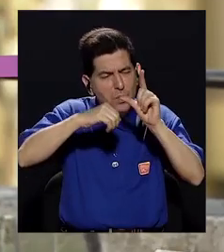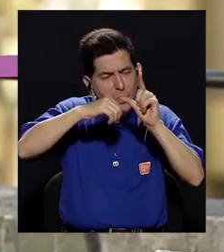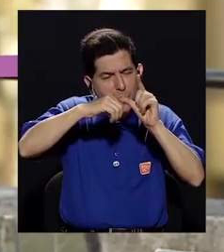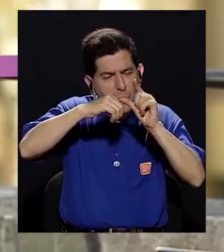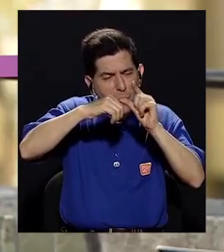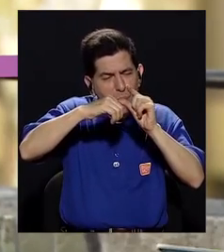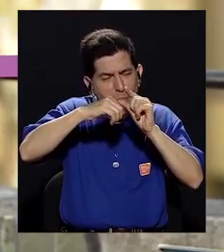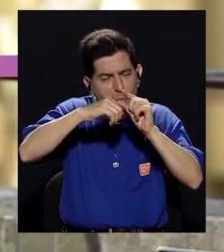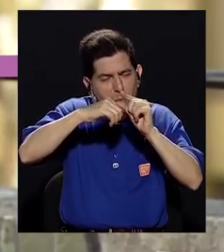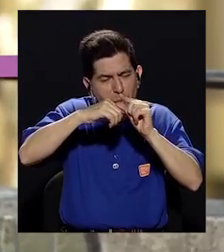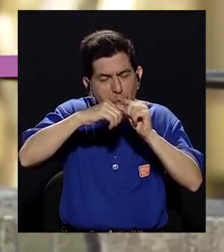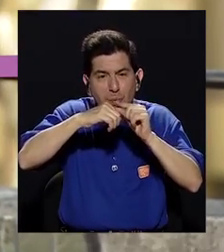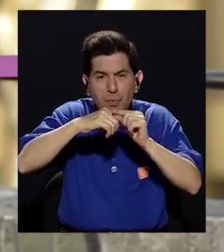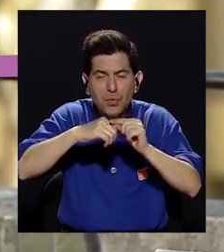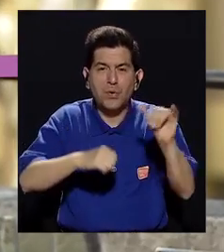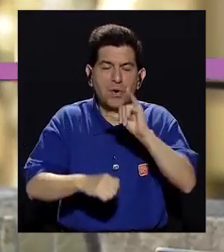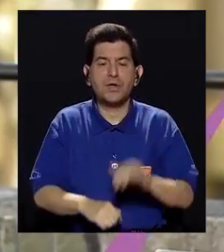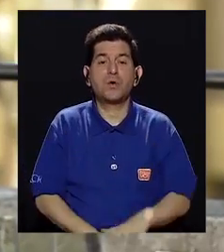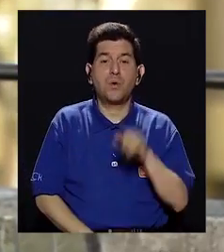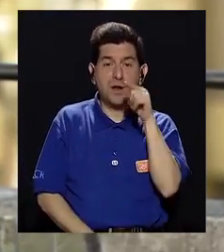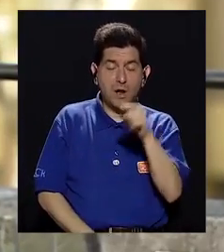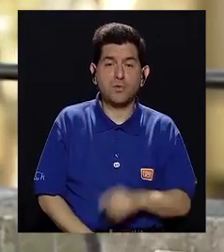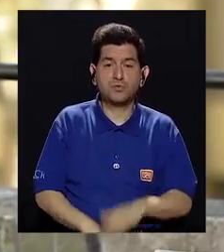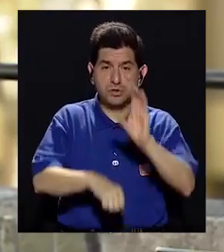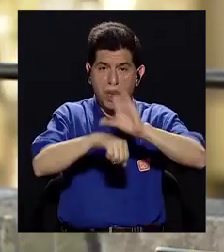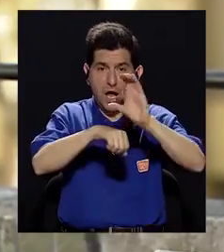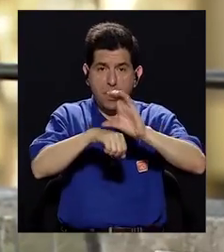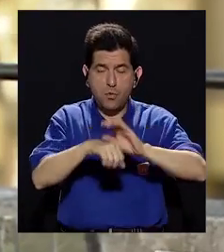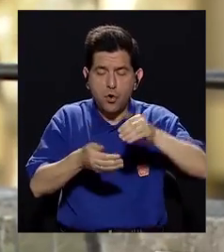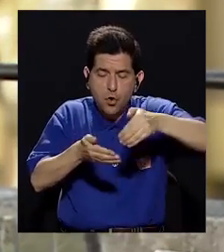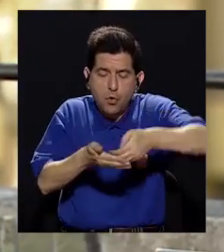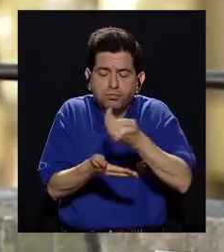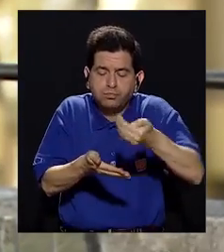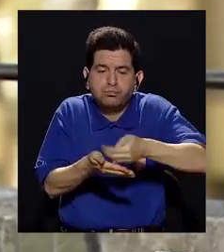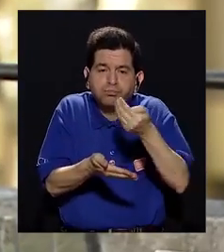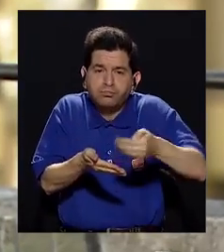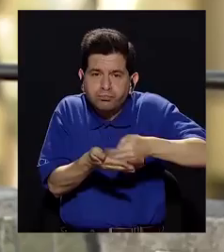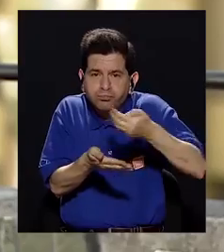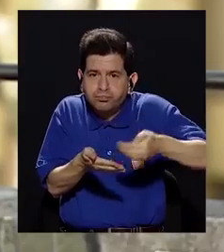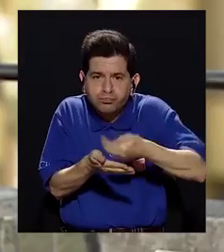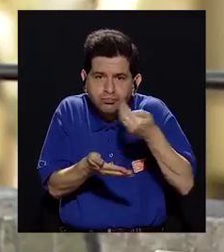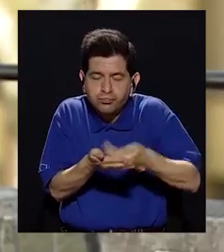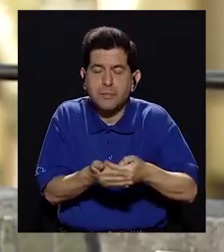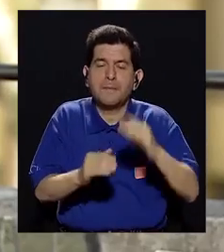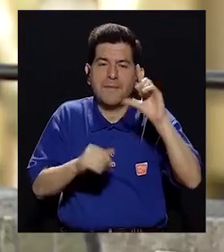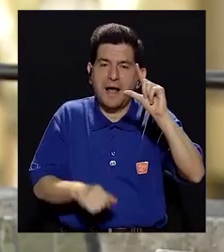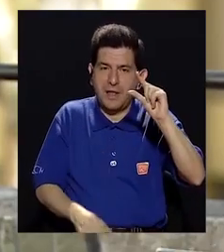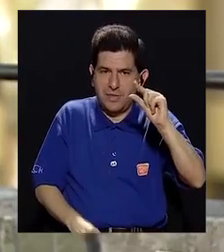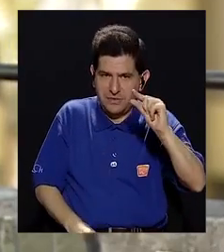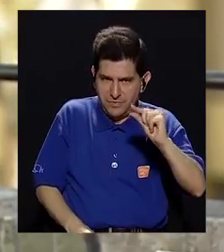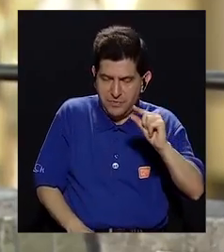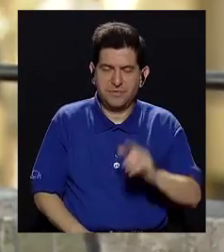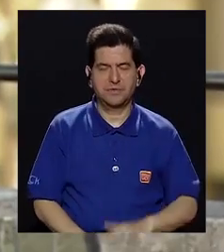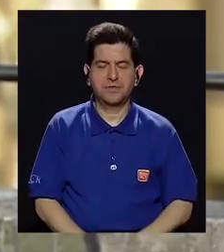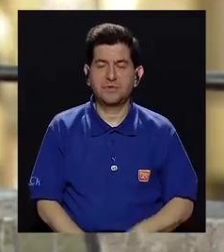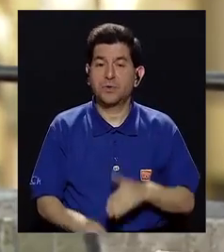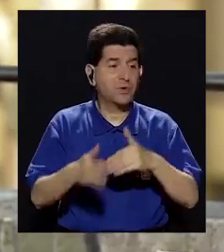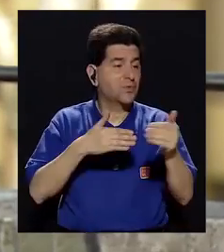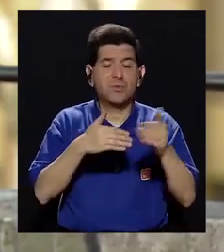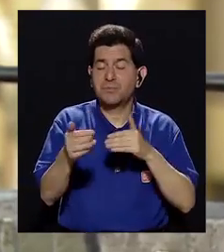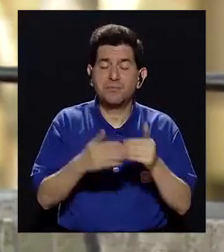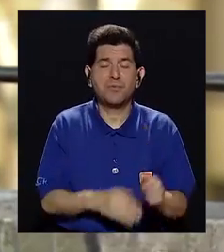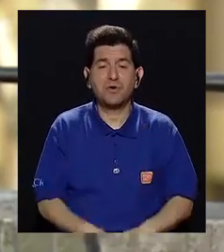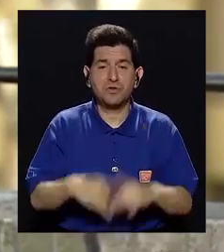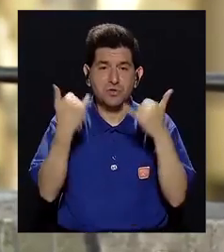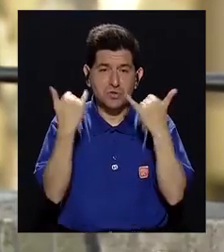le va quitando unas partecitas al coco como con una cuchara de adentro para afuera, entonces vamos teniendo menos coco, y aunque uno